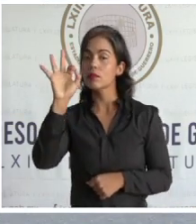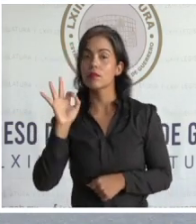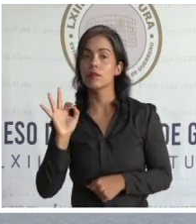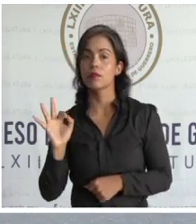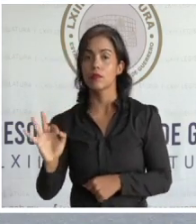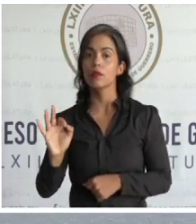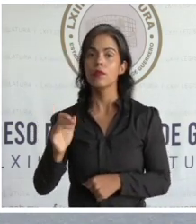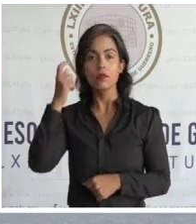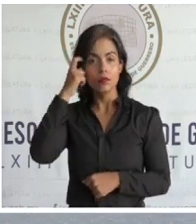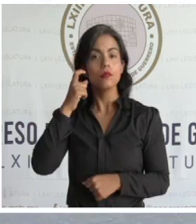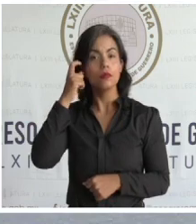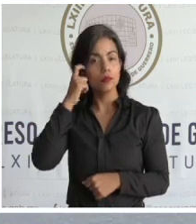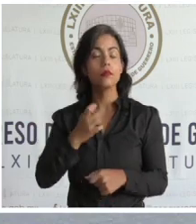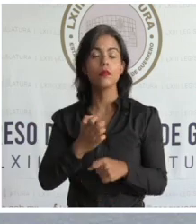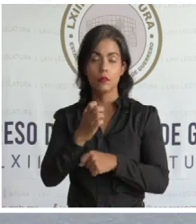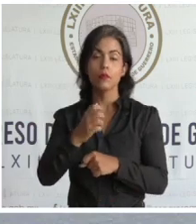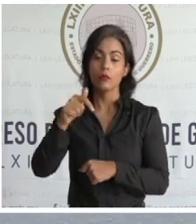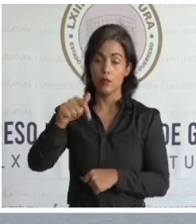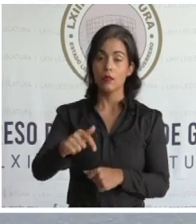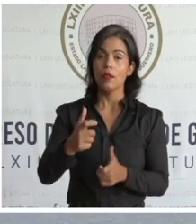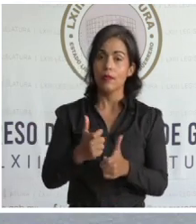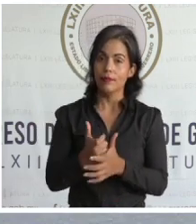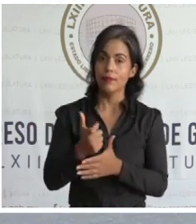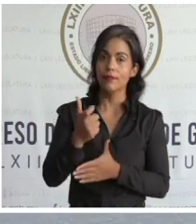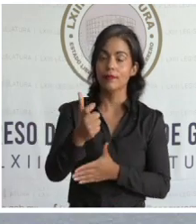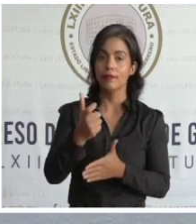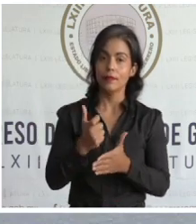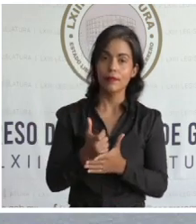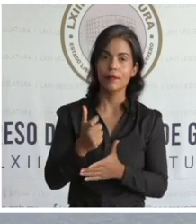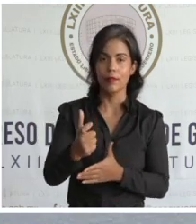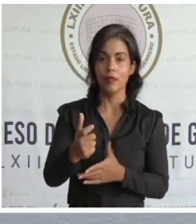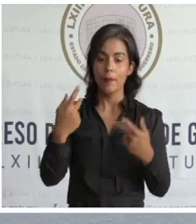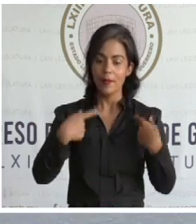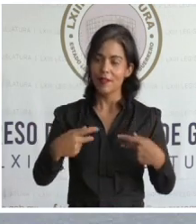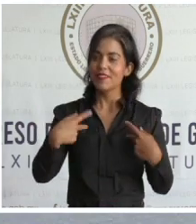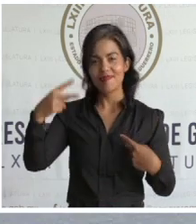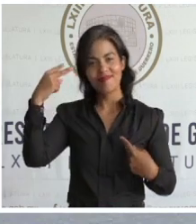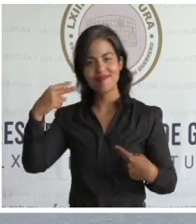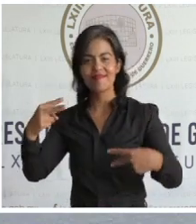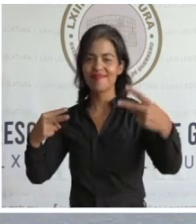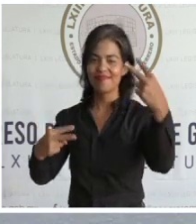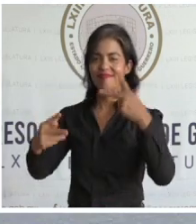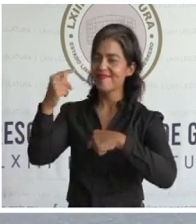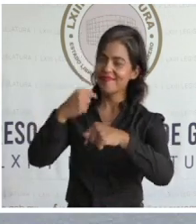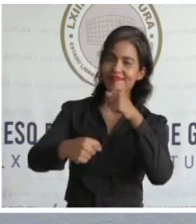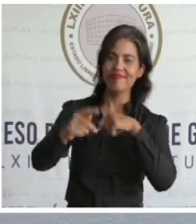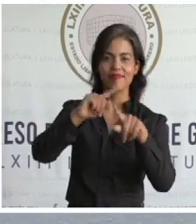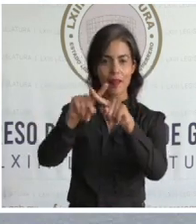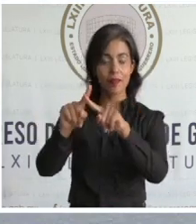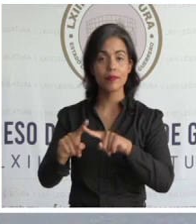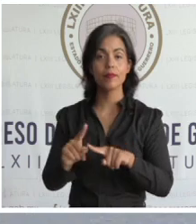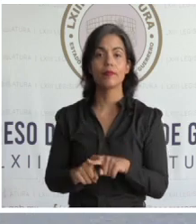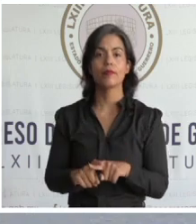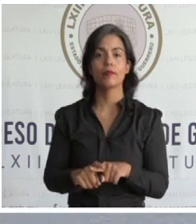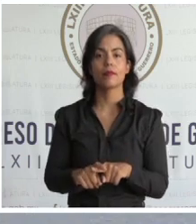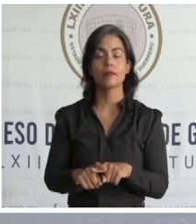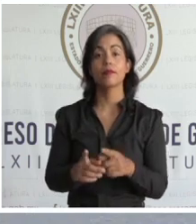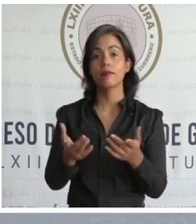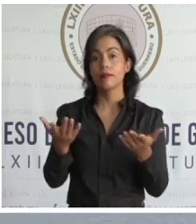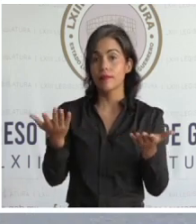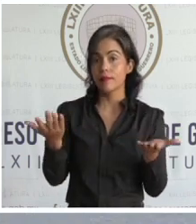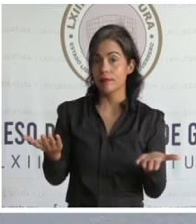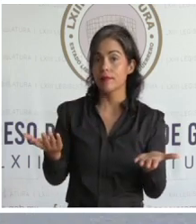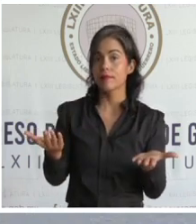2.5%. El ingreso proveniente del sector turístico en las finanzas estatales representa